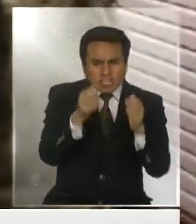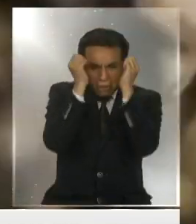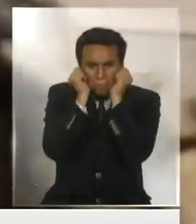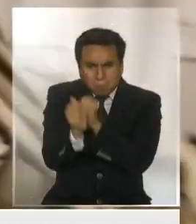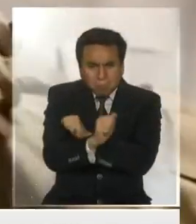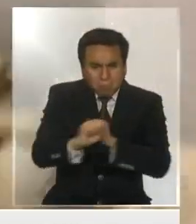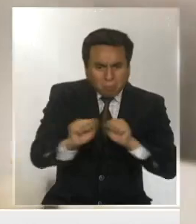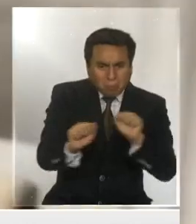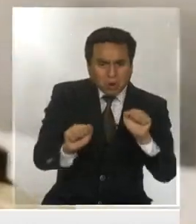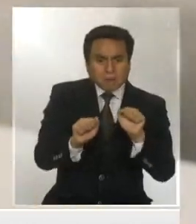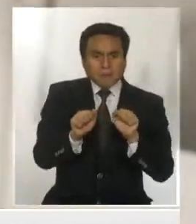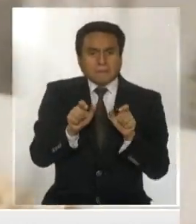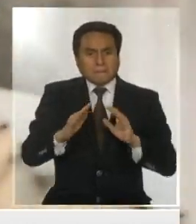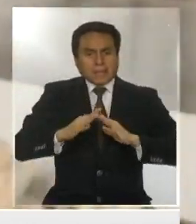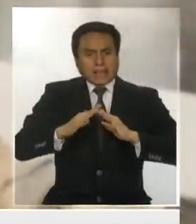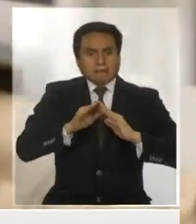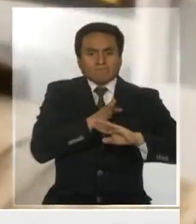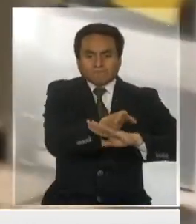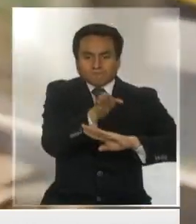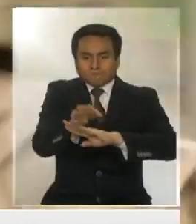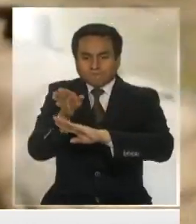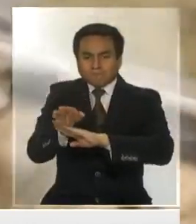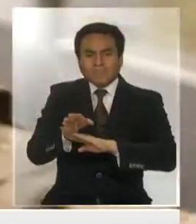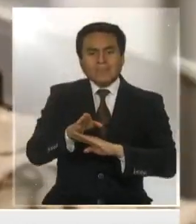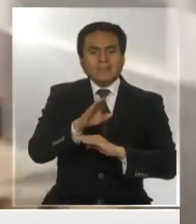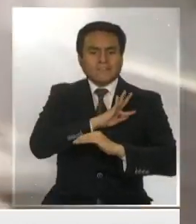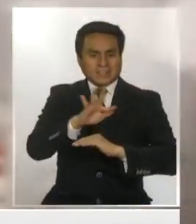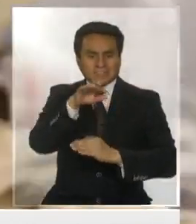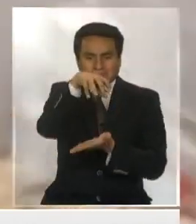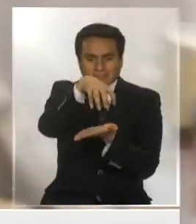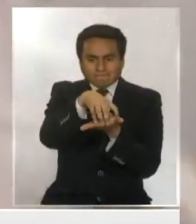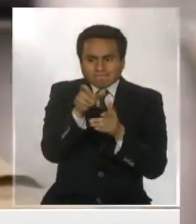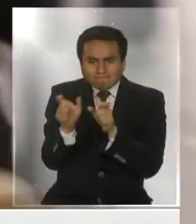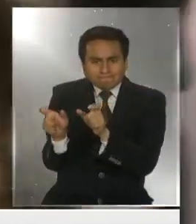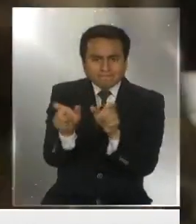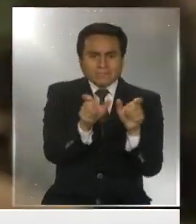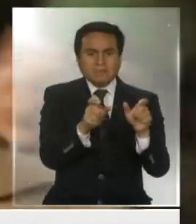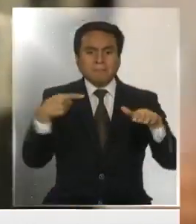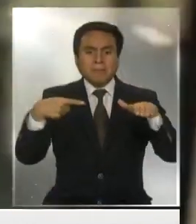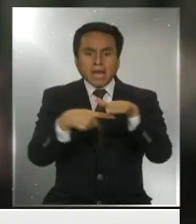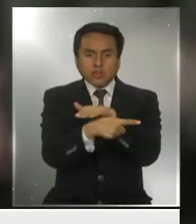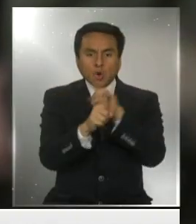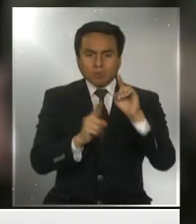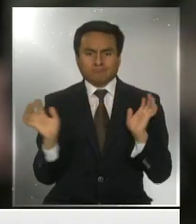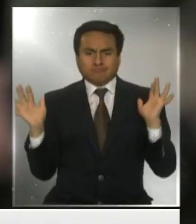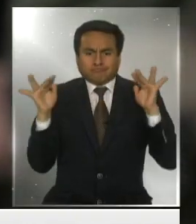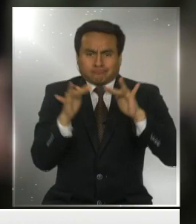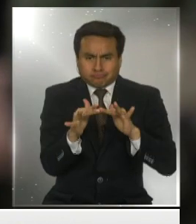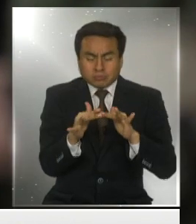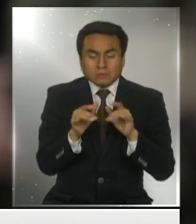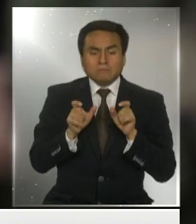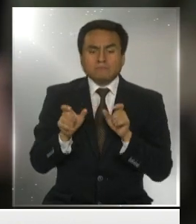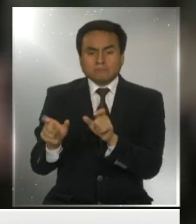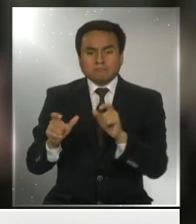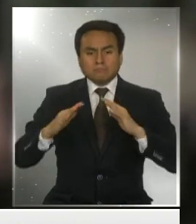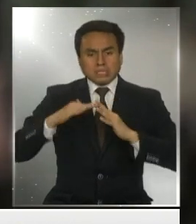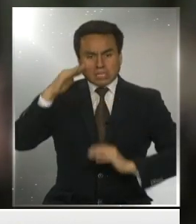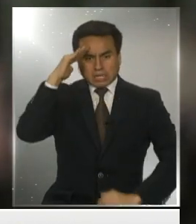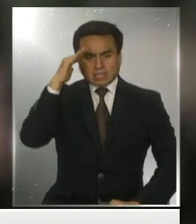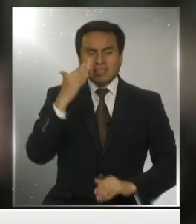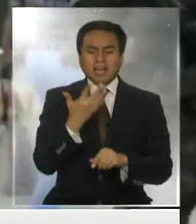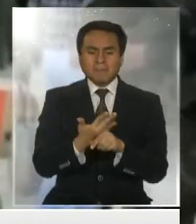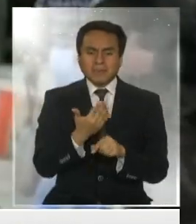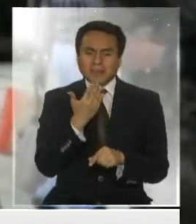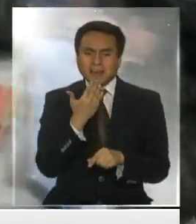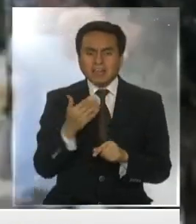militares custodian los puntos claves de la potencia europea, algunas de las estaciones de metro más concurridas de París y, por supuesto,